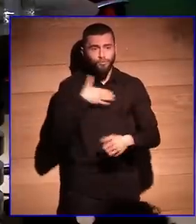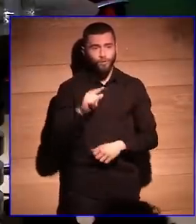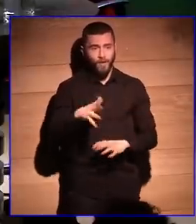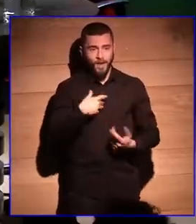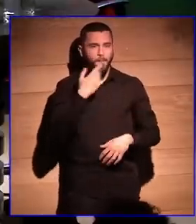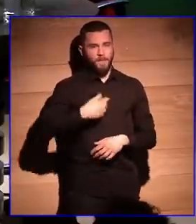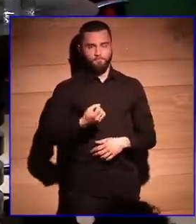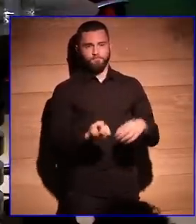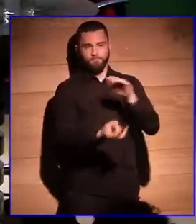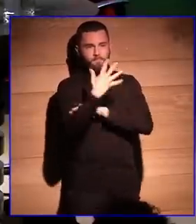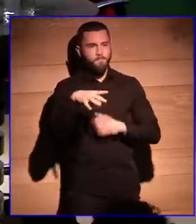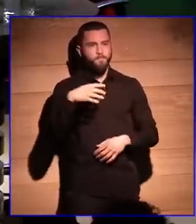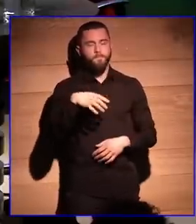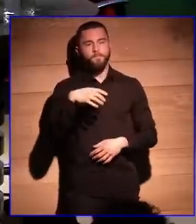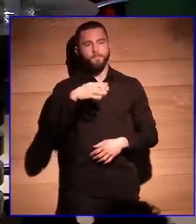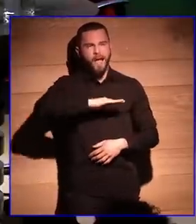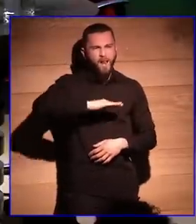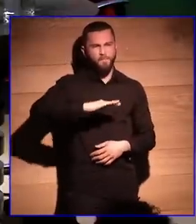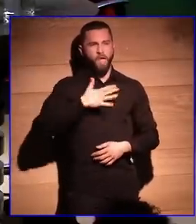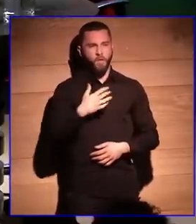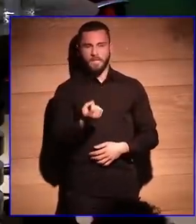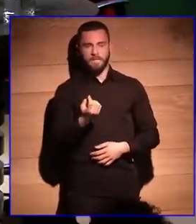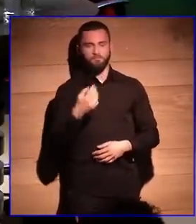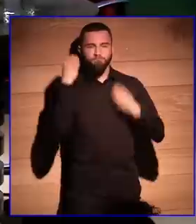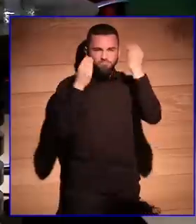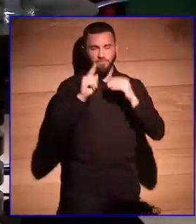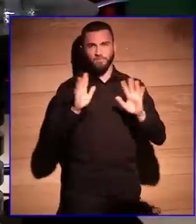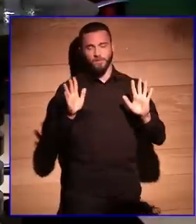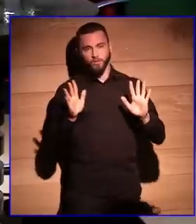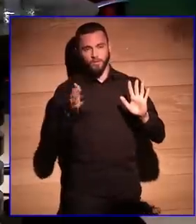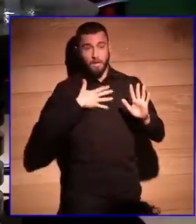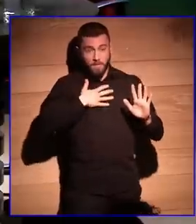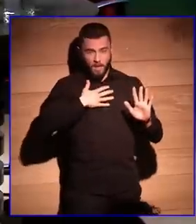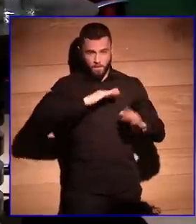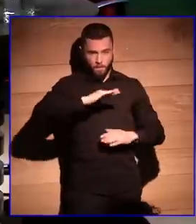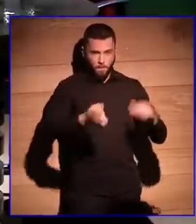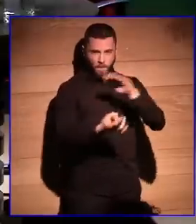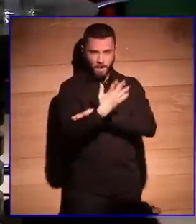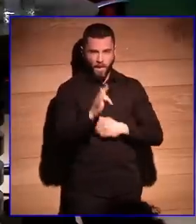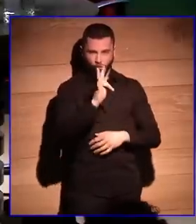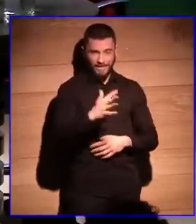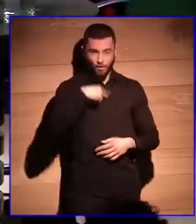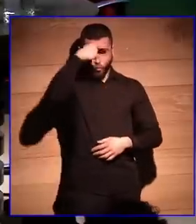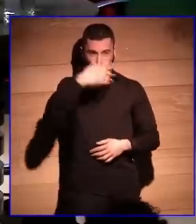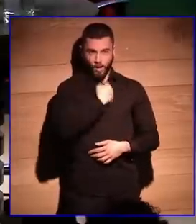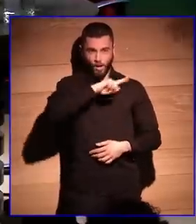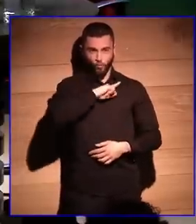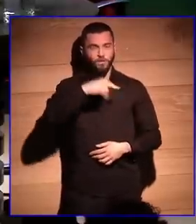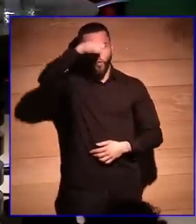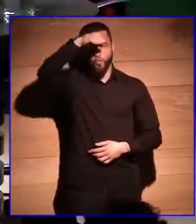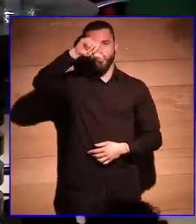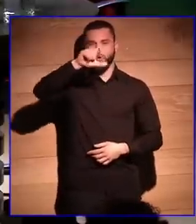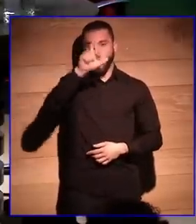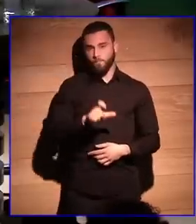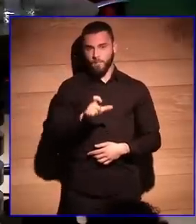ocurre. Tú has empezado a hacer una especie de cronología y el siguiente malvado, que por lo menos a mí me viene a la cabeza de nuestra cultura, ya es un hombre, que